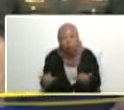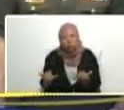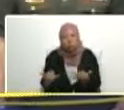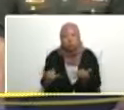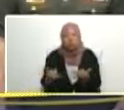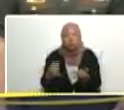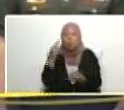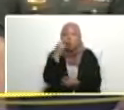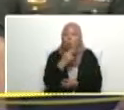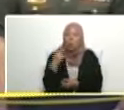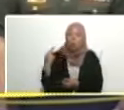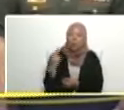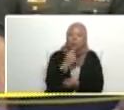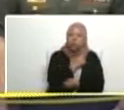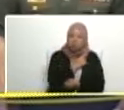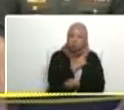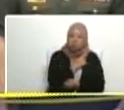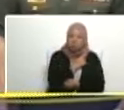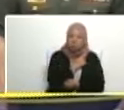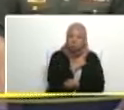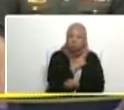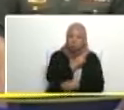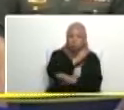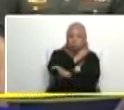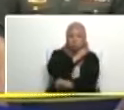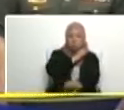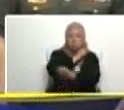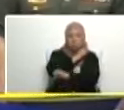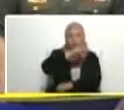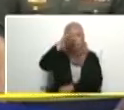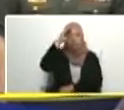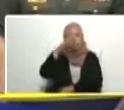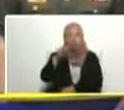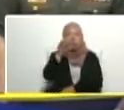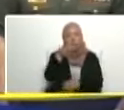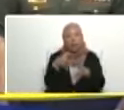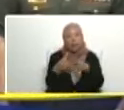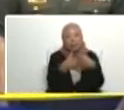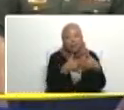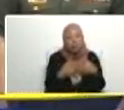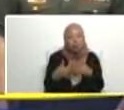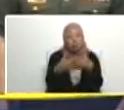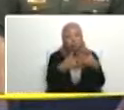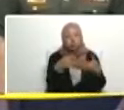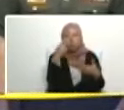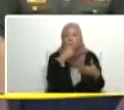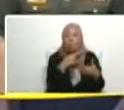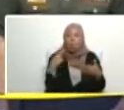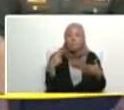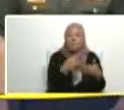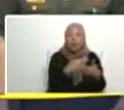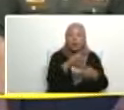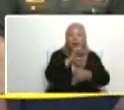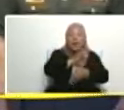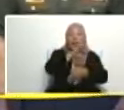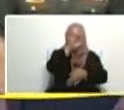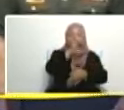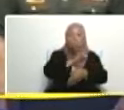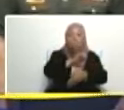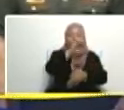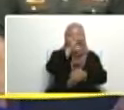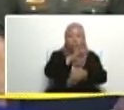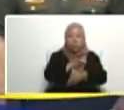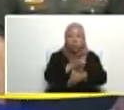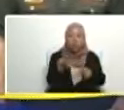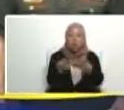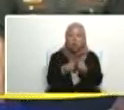total ocupación de las fuerzas del Comando Sur de los Estados Unidos para tomar ese país, como lo hicieron